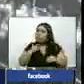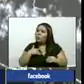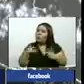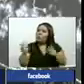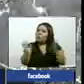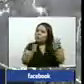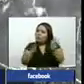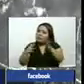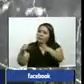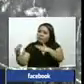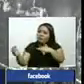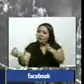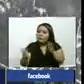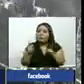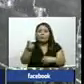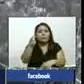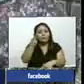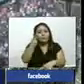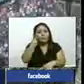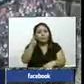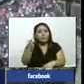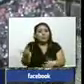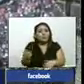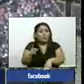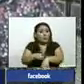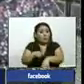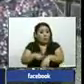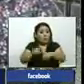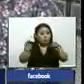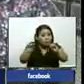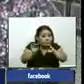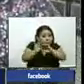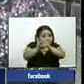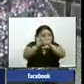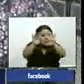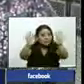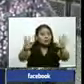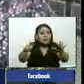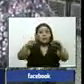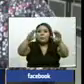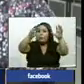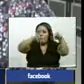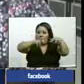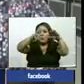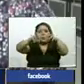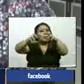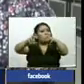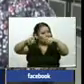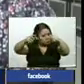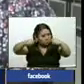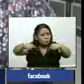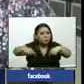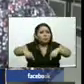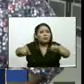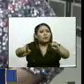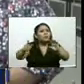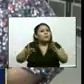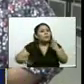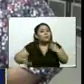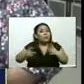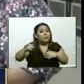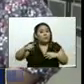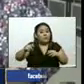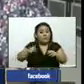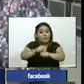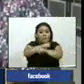ya, sobre todo en horas de la madrugada. Las lluvias todavía continúan, aunque durante la